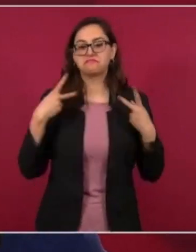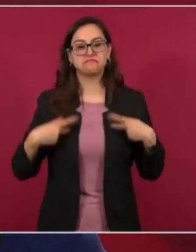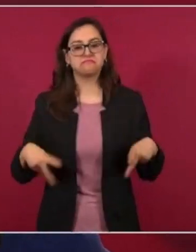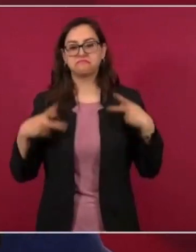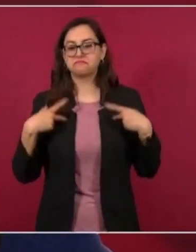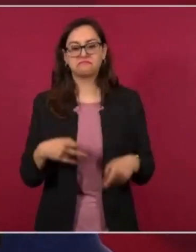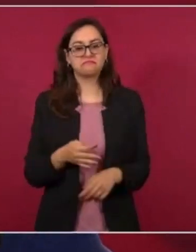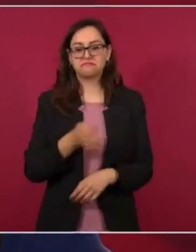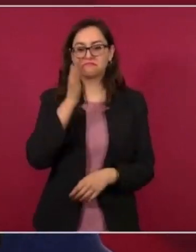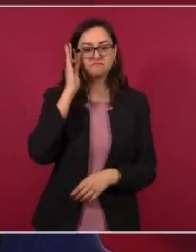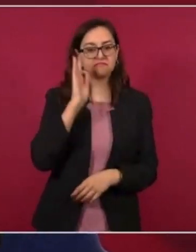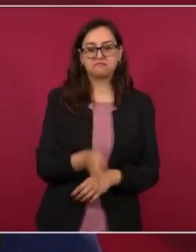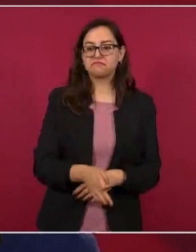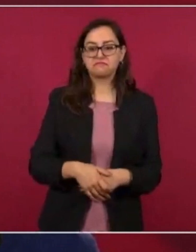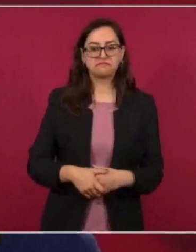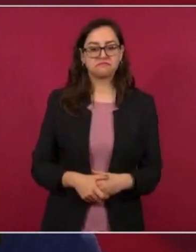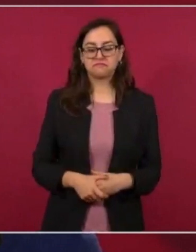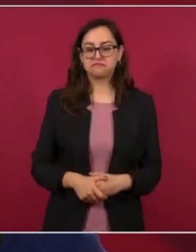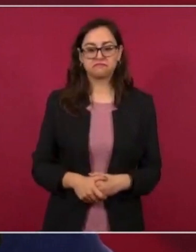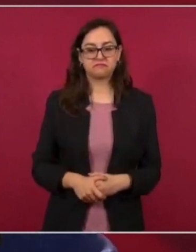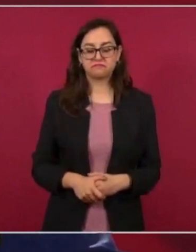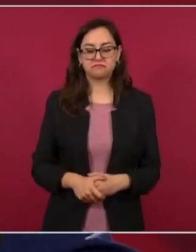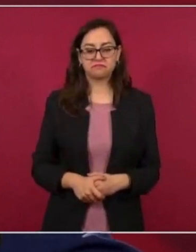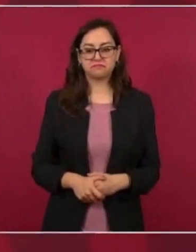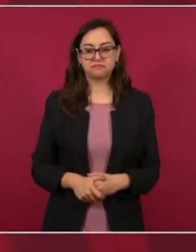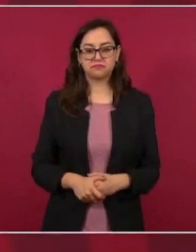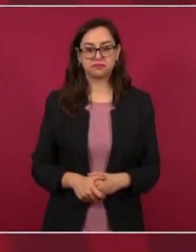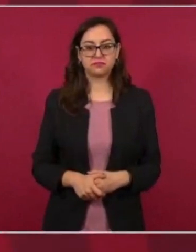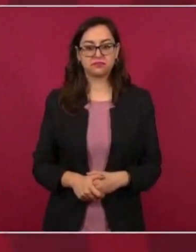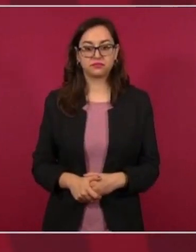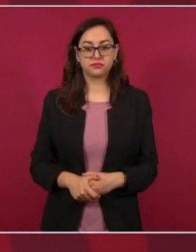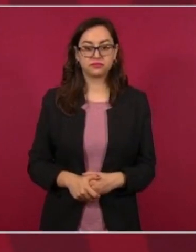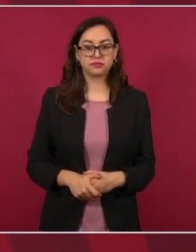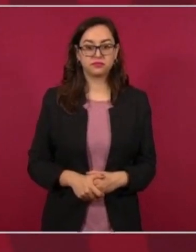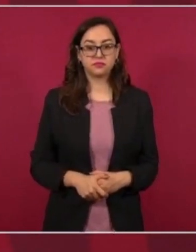No se permite, y además